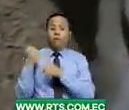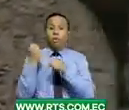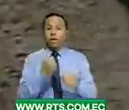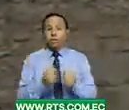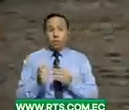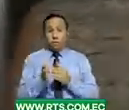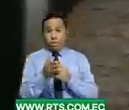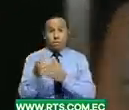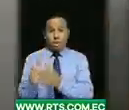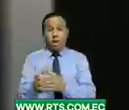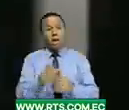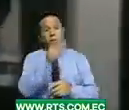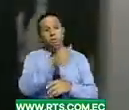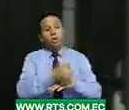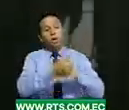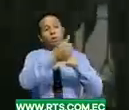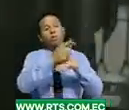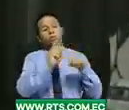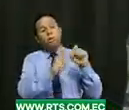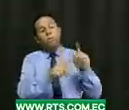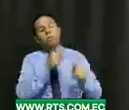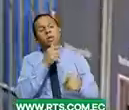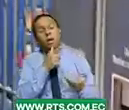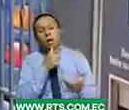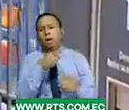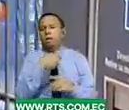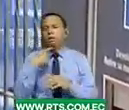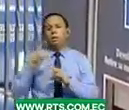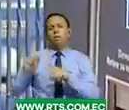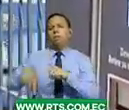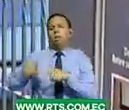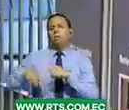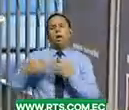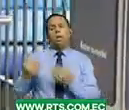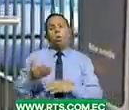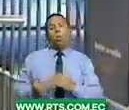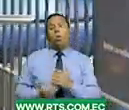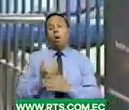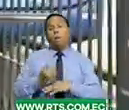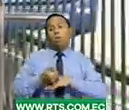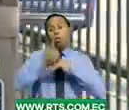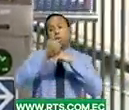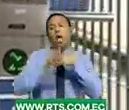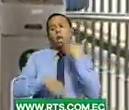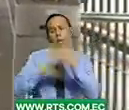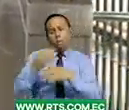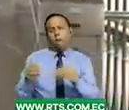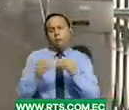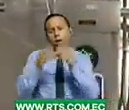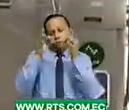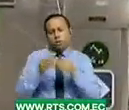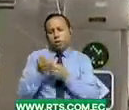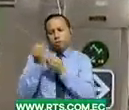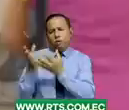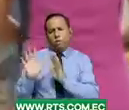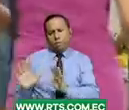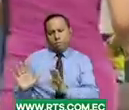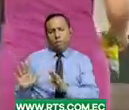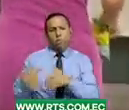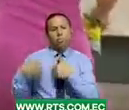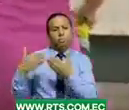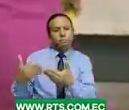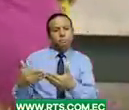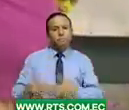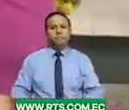Metrovía, pero nos indicaron que se están posesionando las nuevas autoridades y que en los próximos días darán información oficial. Informó